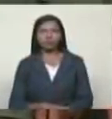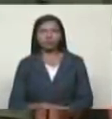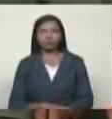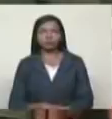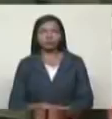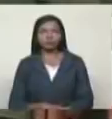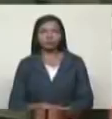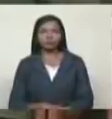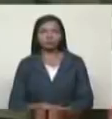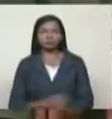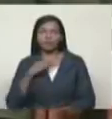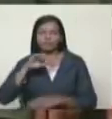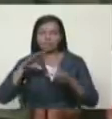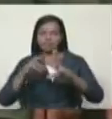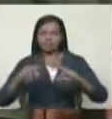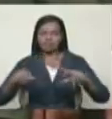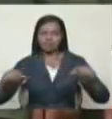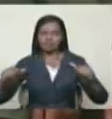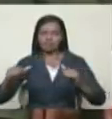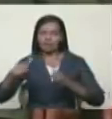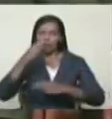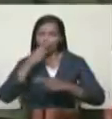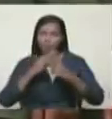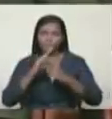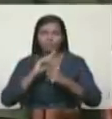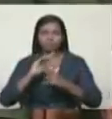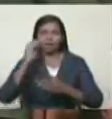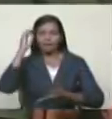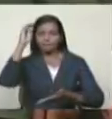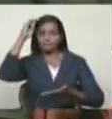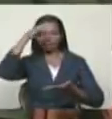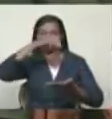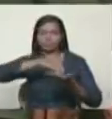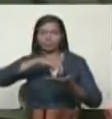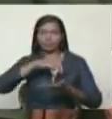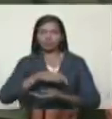En esta tierra noble, aragüeña,